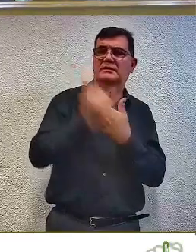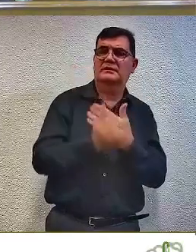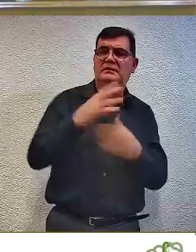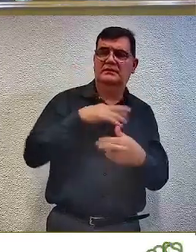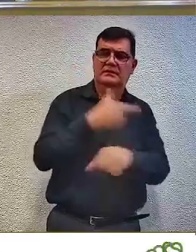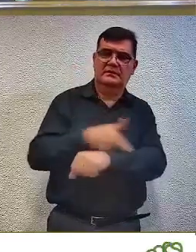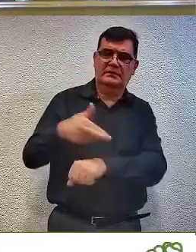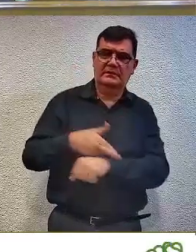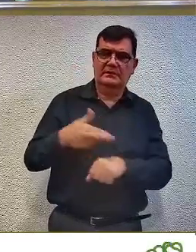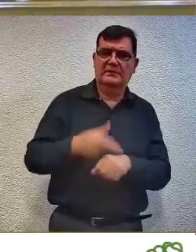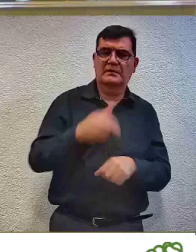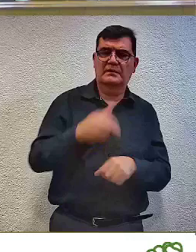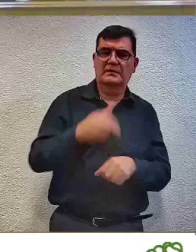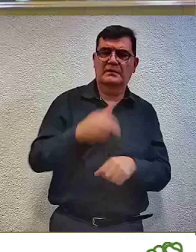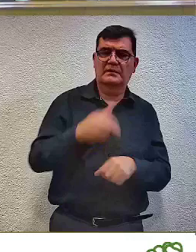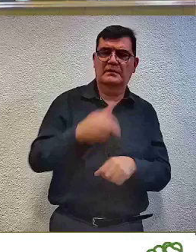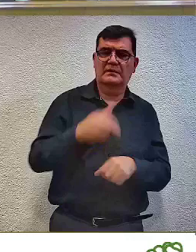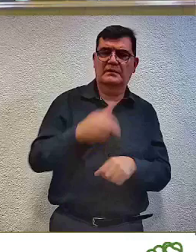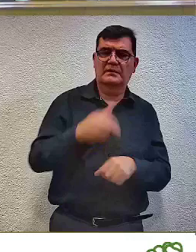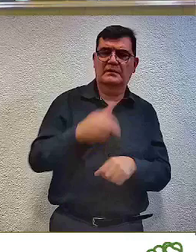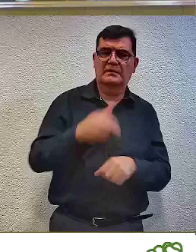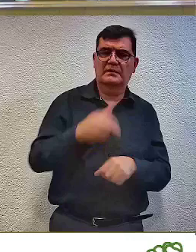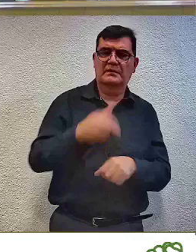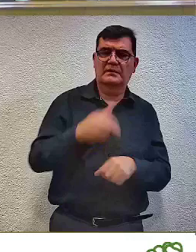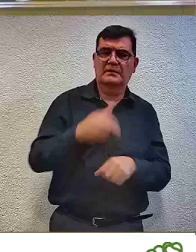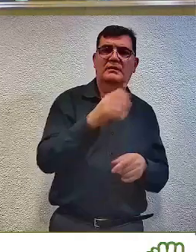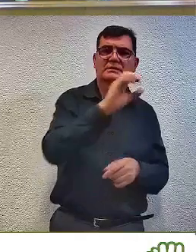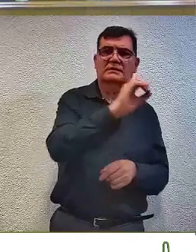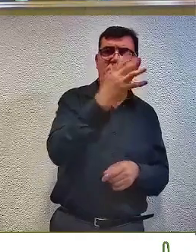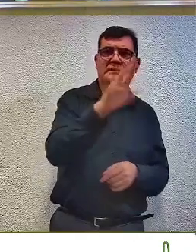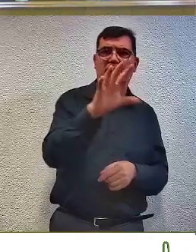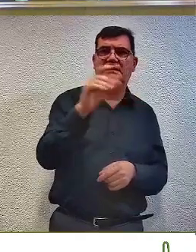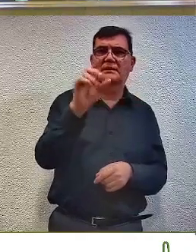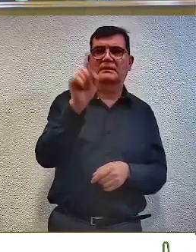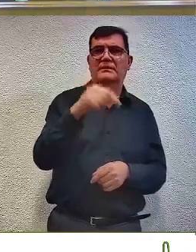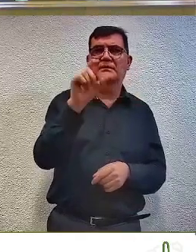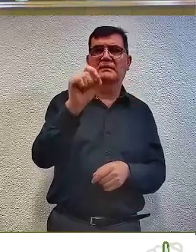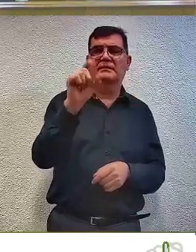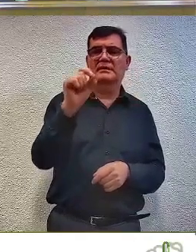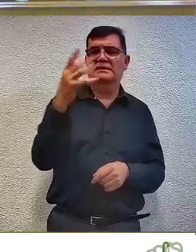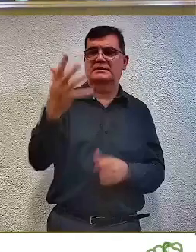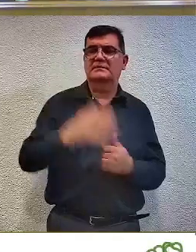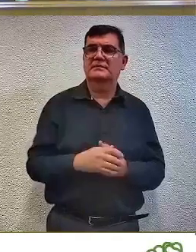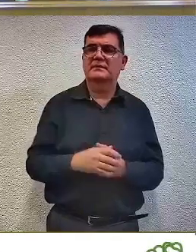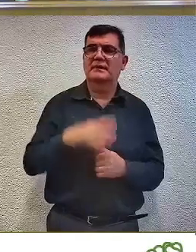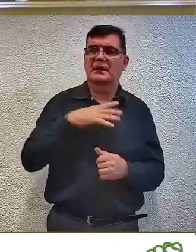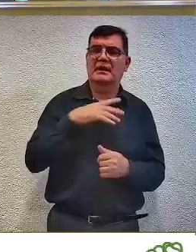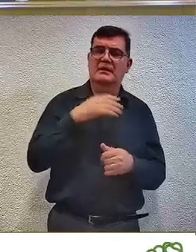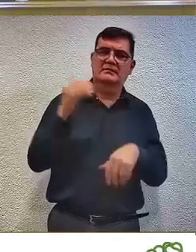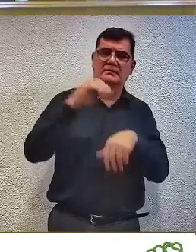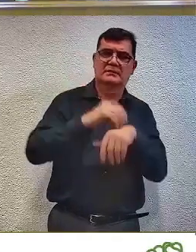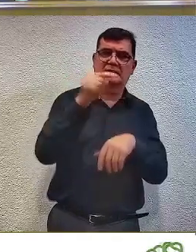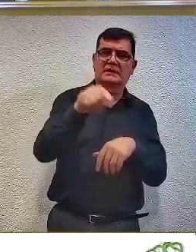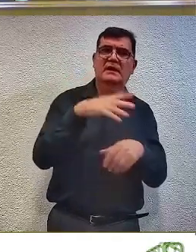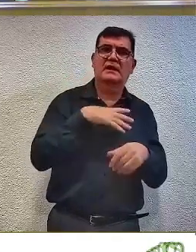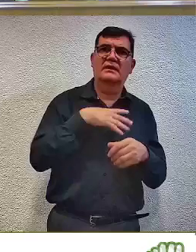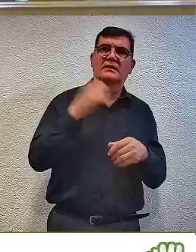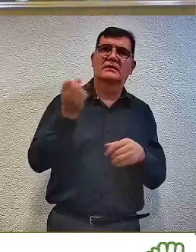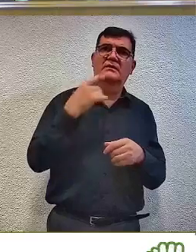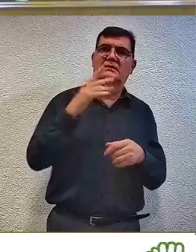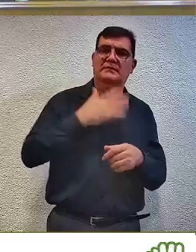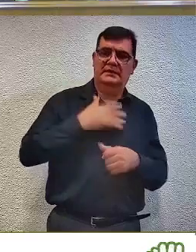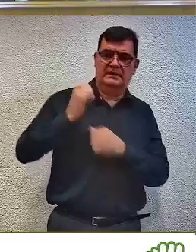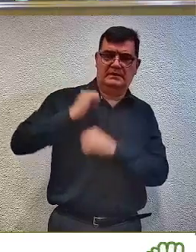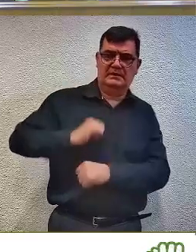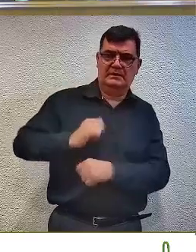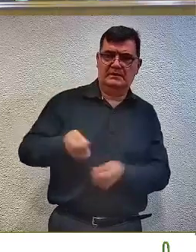relativo al recurso de apelación identificado con la clave 010/2025, el cual fue turnado a la ponencia a mi cargo. Por lo